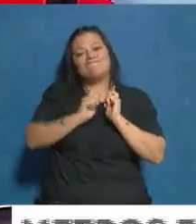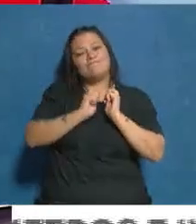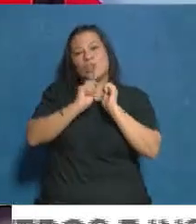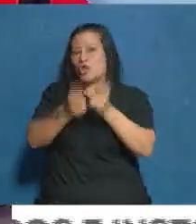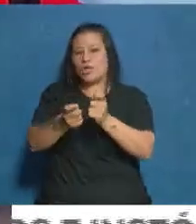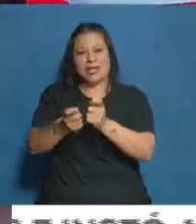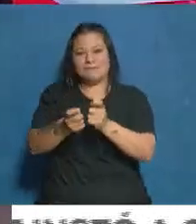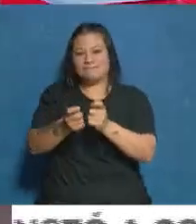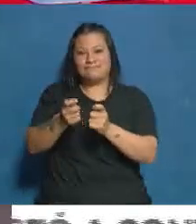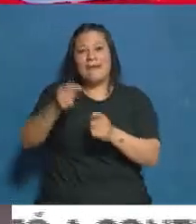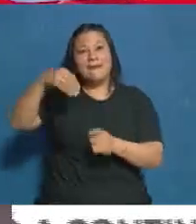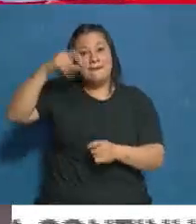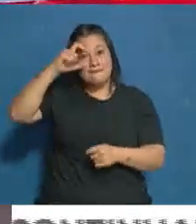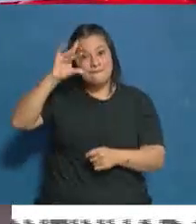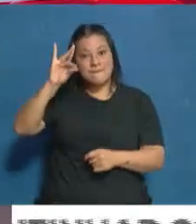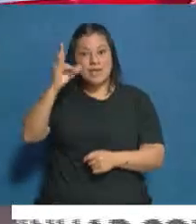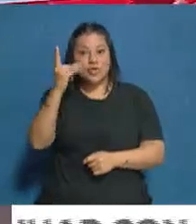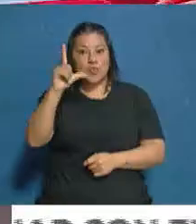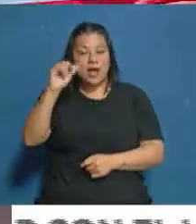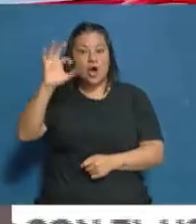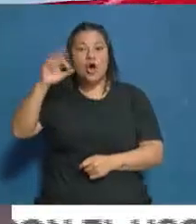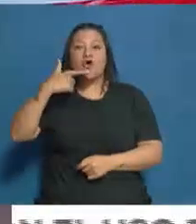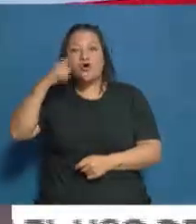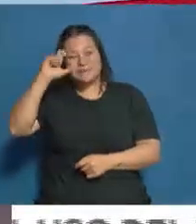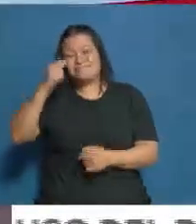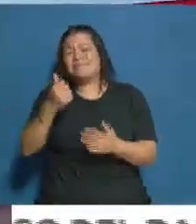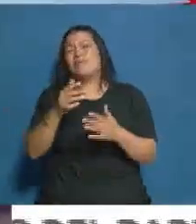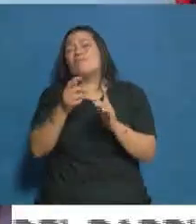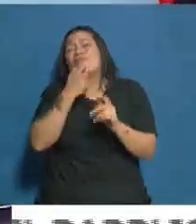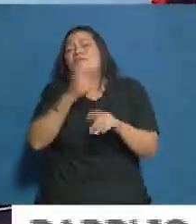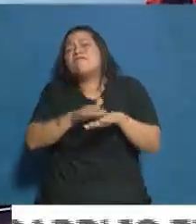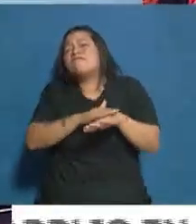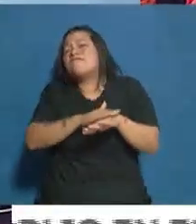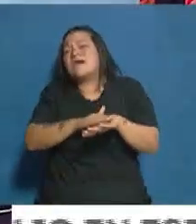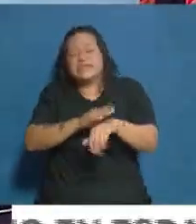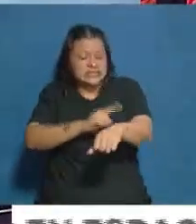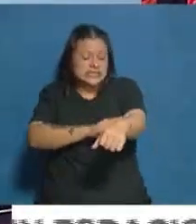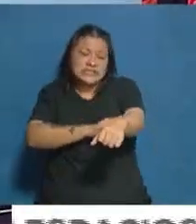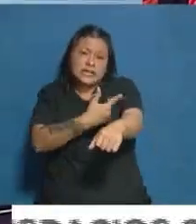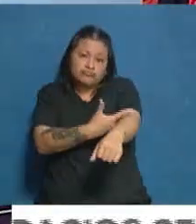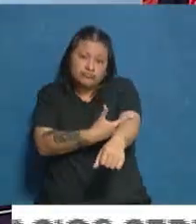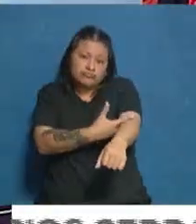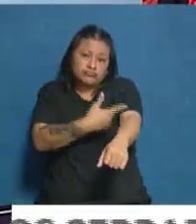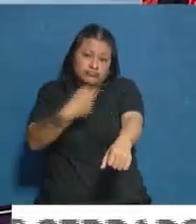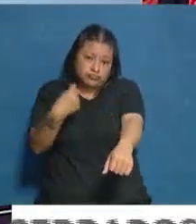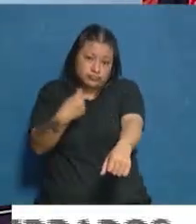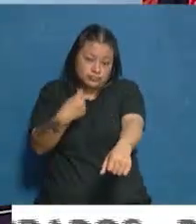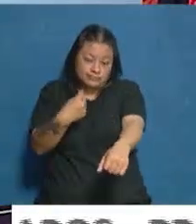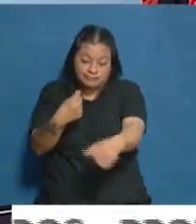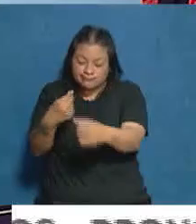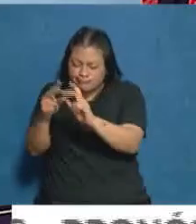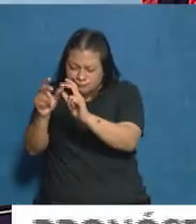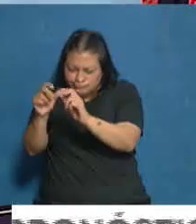ósea. Y veamos el procedimiento, que es sumamente sencillo, Dani. Una extracción de sangre, que se saca una muestra, se